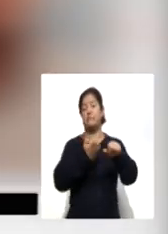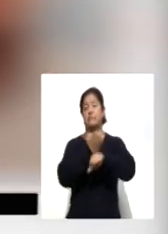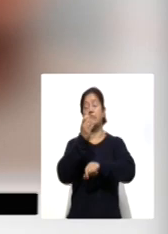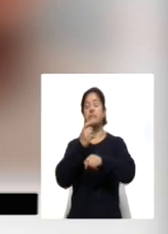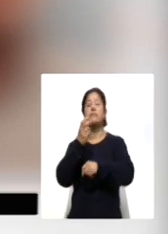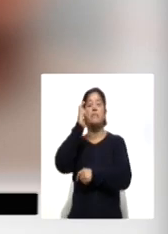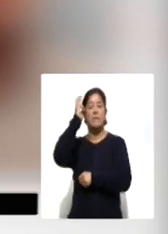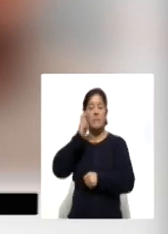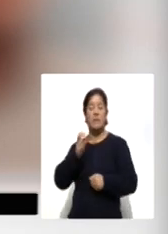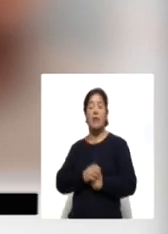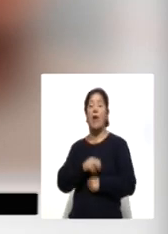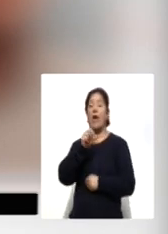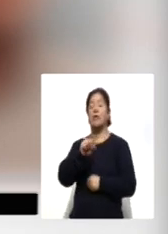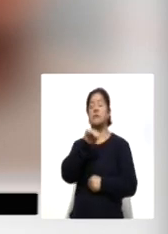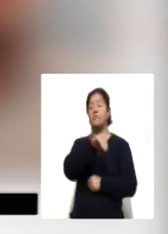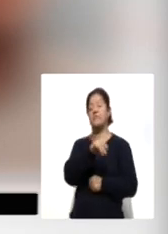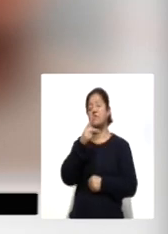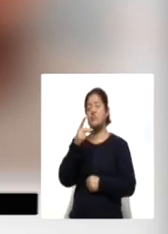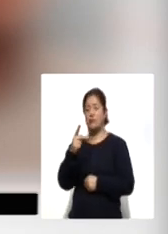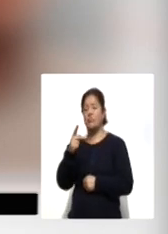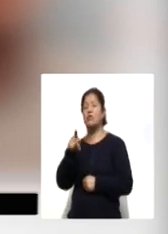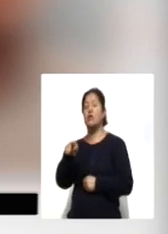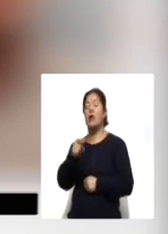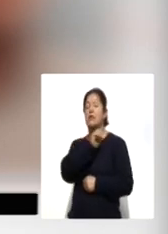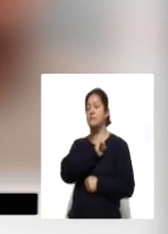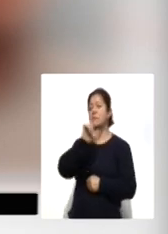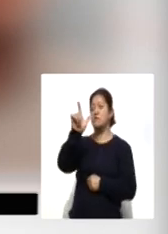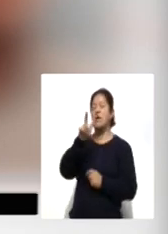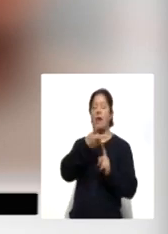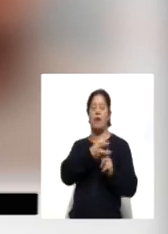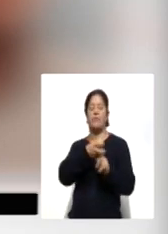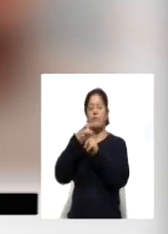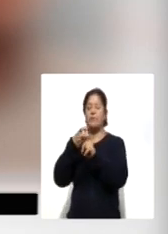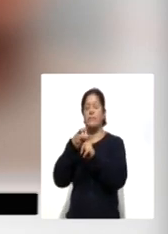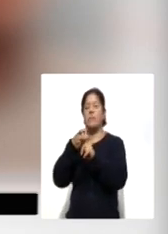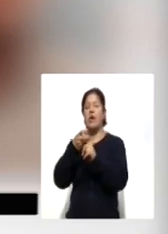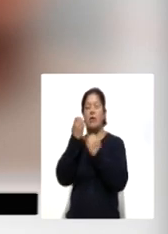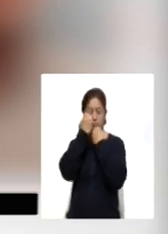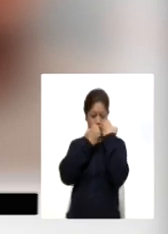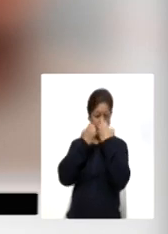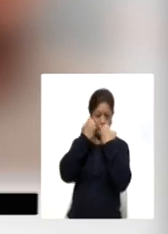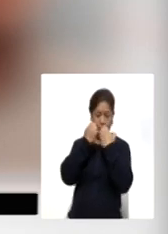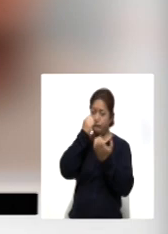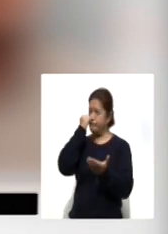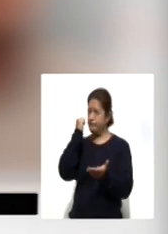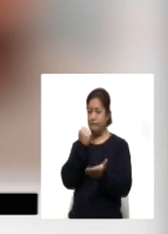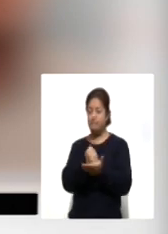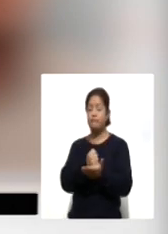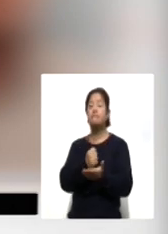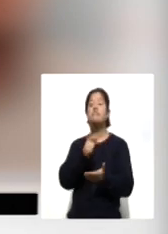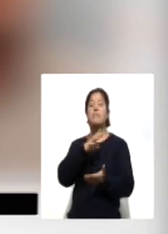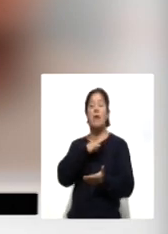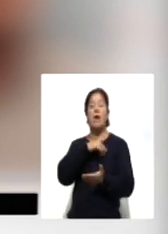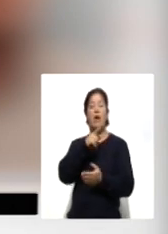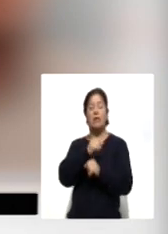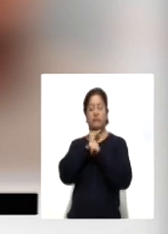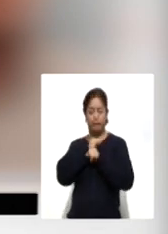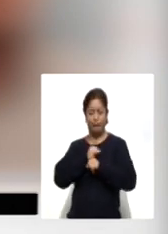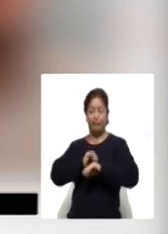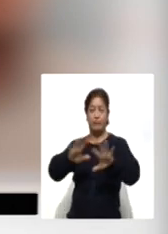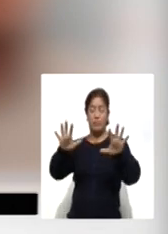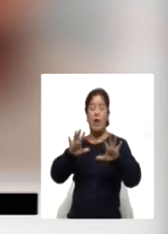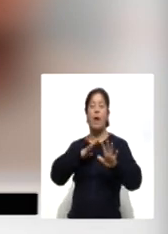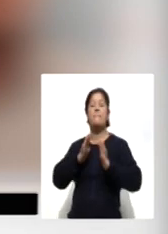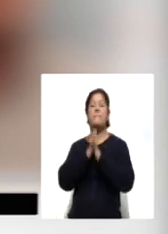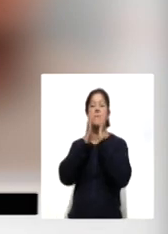el agente del Ministerio Público de la Fiscalía Especializada en el Combate a Delitos de Secuestro acreditó la conducta desplegada y determinó la